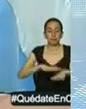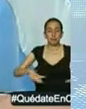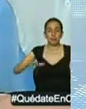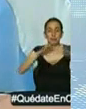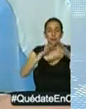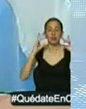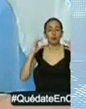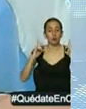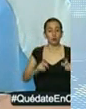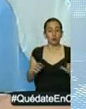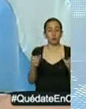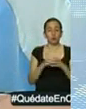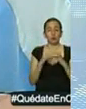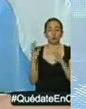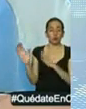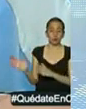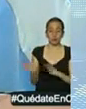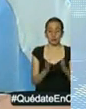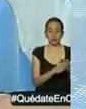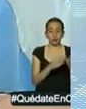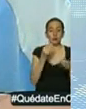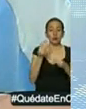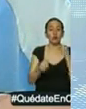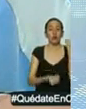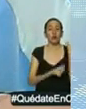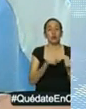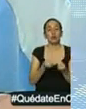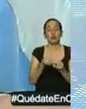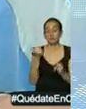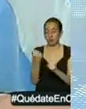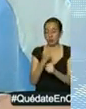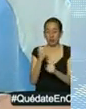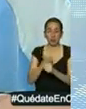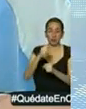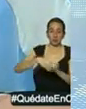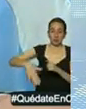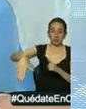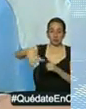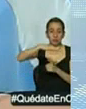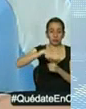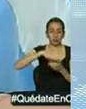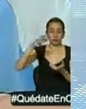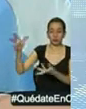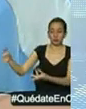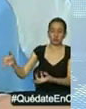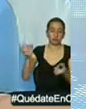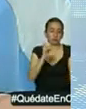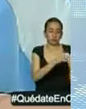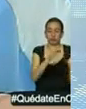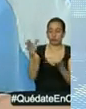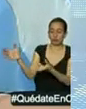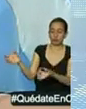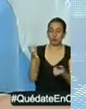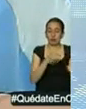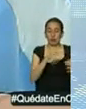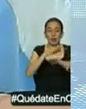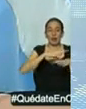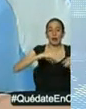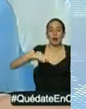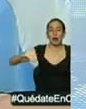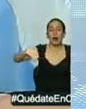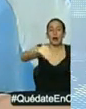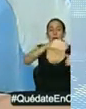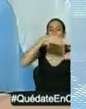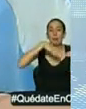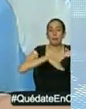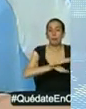no me tocó, hasta ahorita no me tocó, pero yo en el papel, en las botas, en el ADN de las